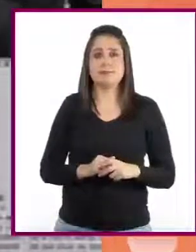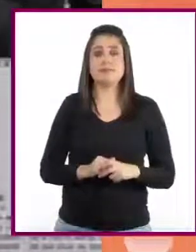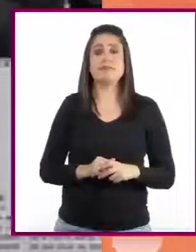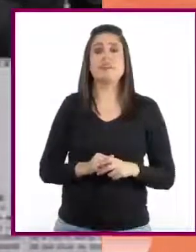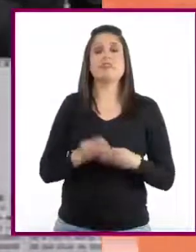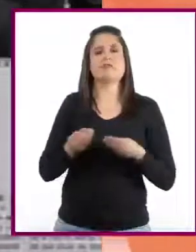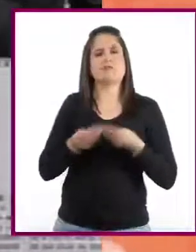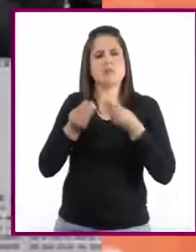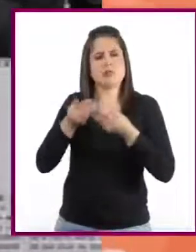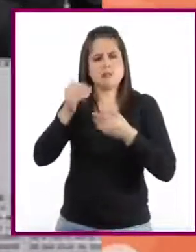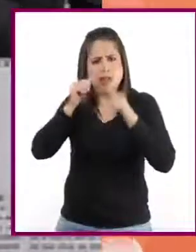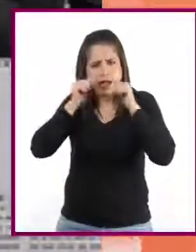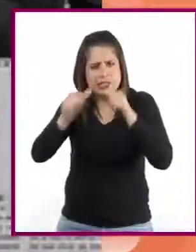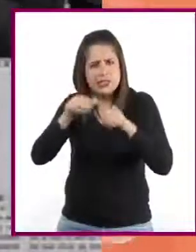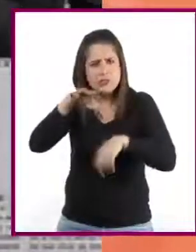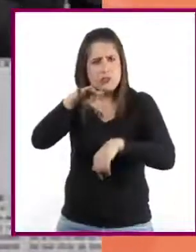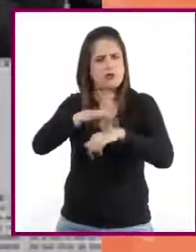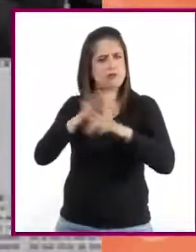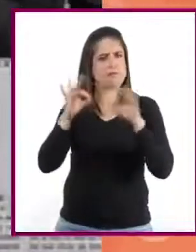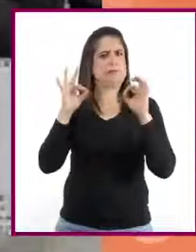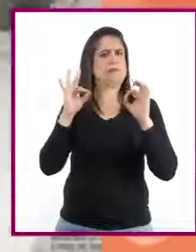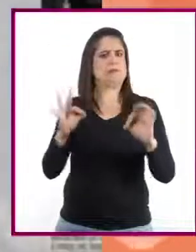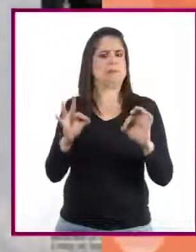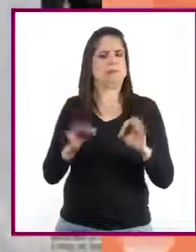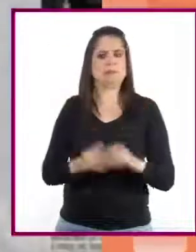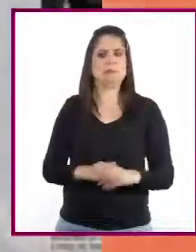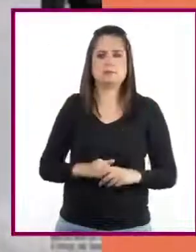Brindan servicios médicos de calidad.